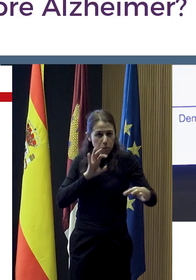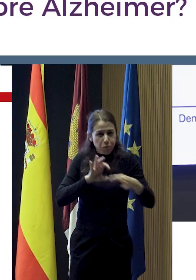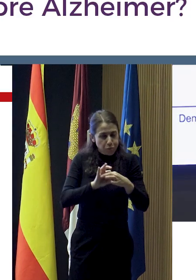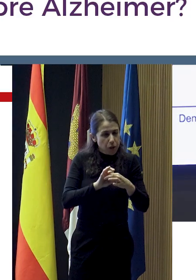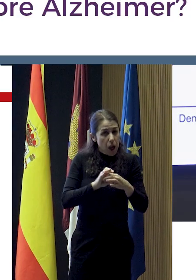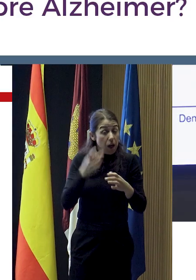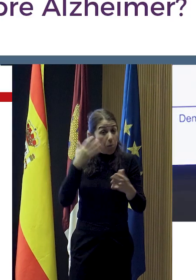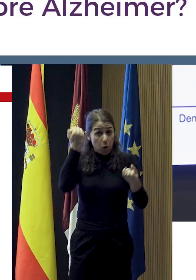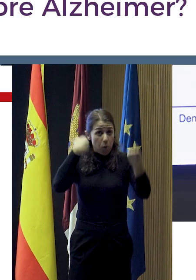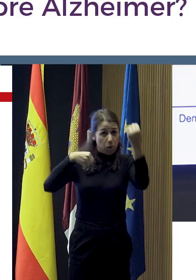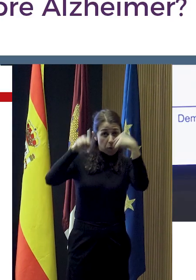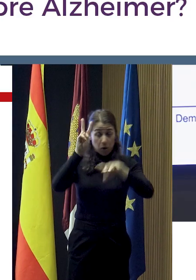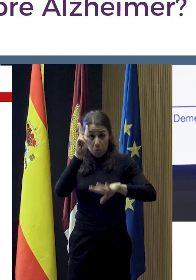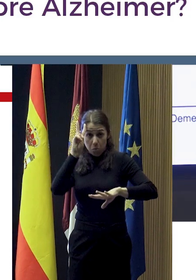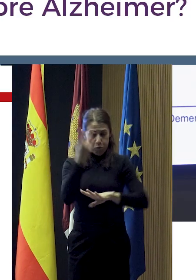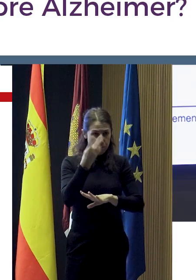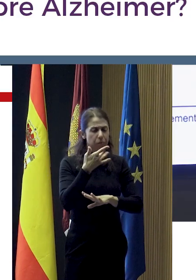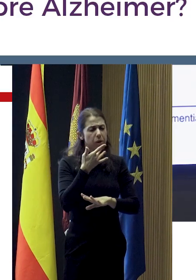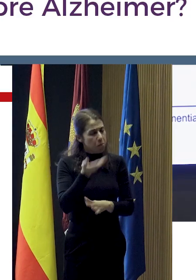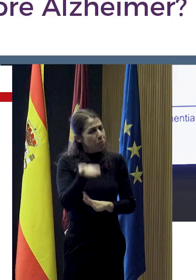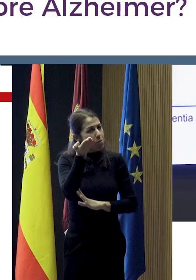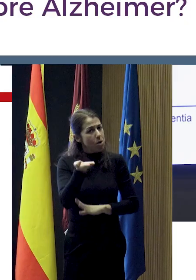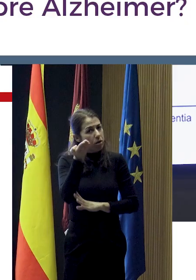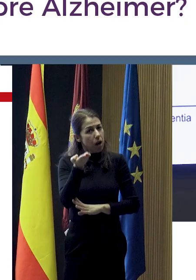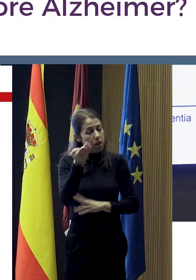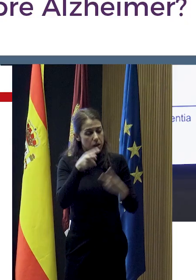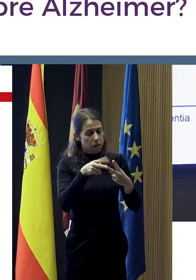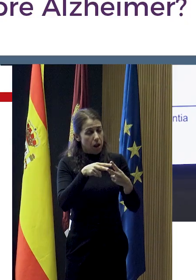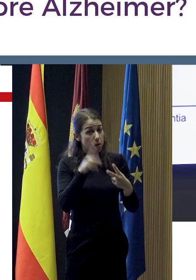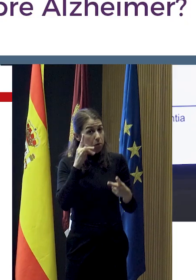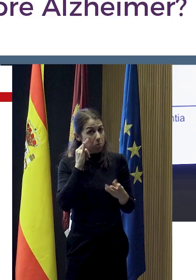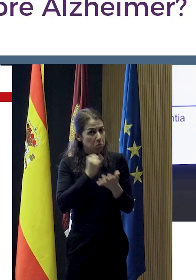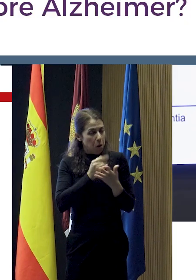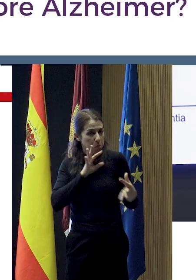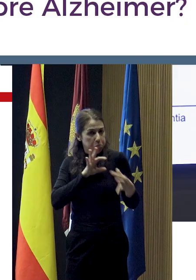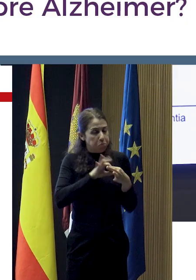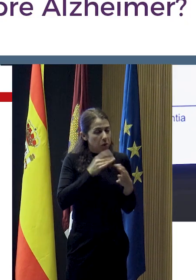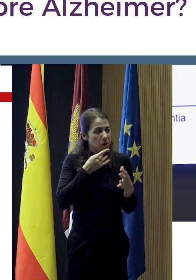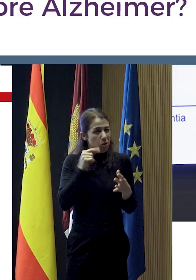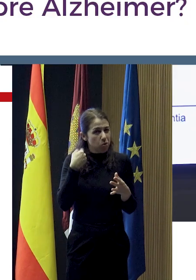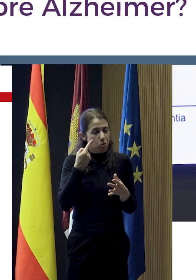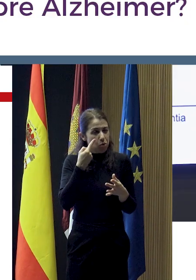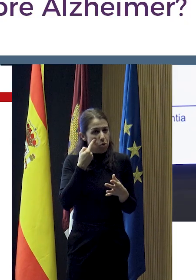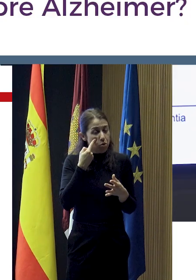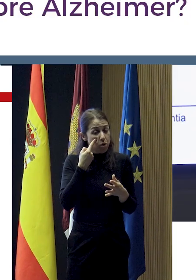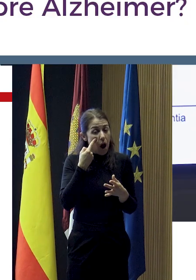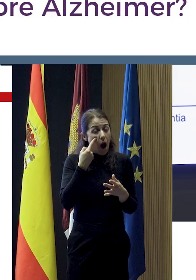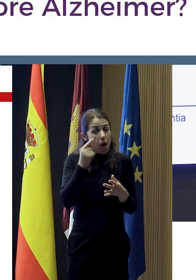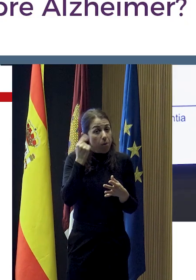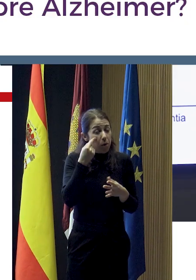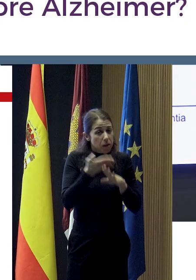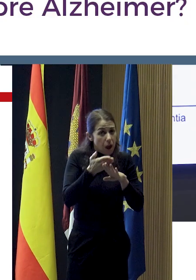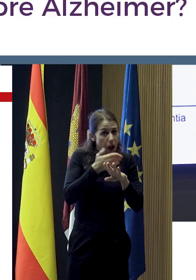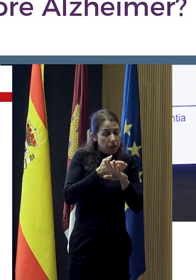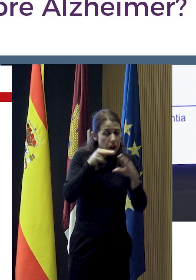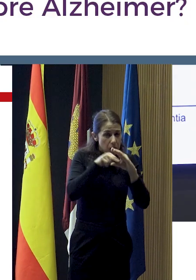comportamiento. ¿Vale? Así que es muy importante tener esas dos pistas juntas, porque si nosotros empezamos a ver deterioro en la